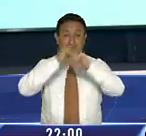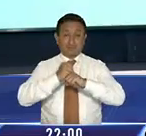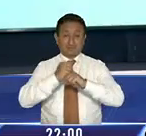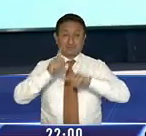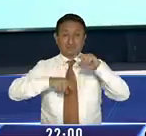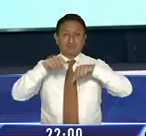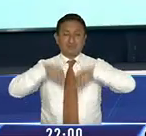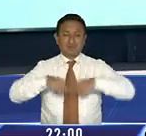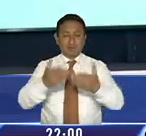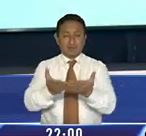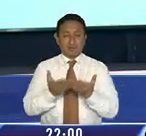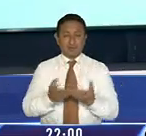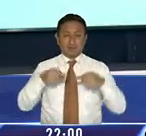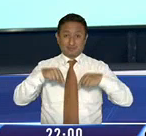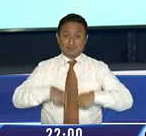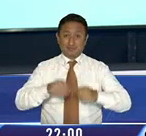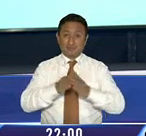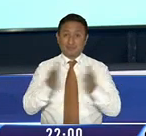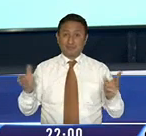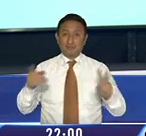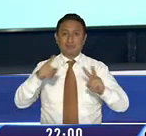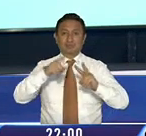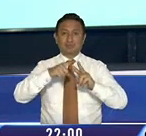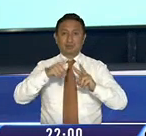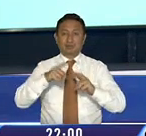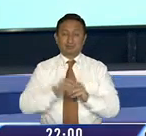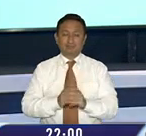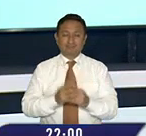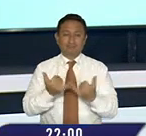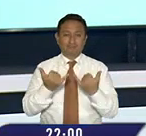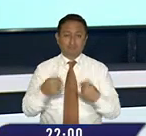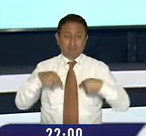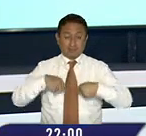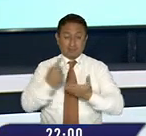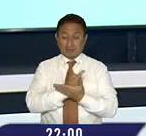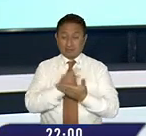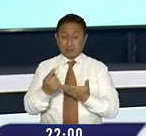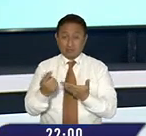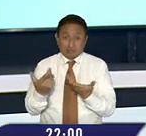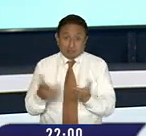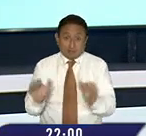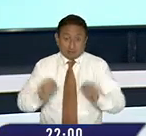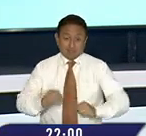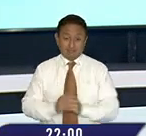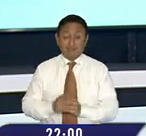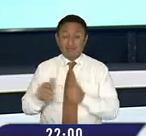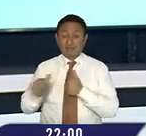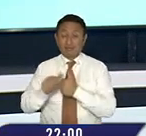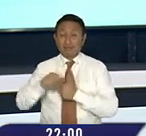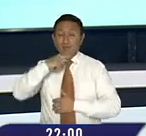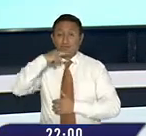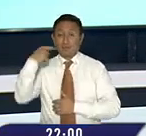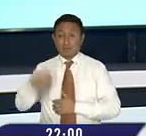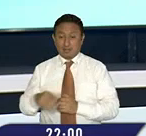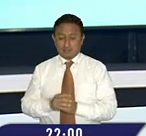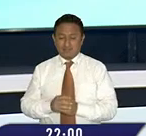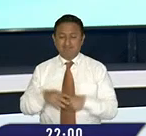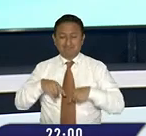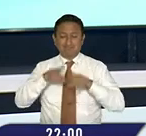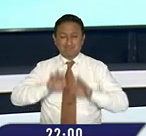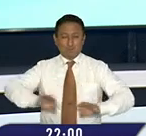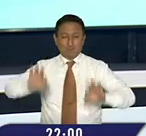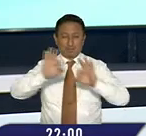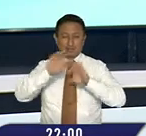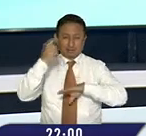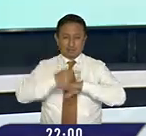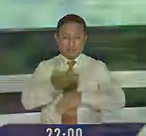noches, amigos. Bienvenidos a la emisión estelar del Comercio TV. Finalizando esta corta semana, puertas del feriado. Aquí lo más destacado del